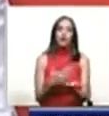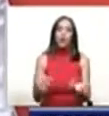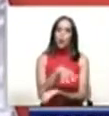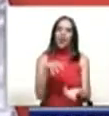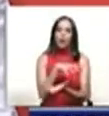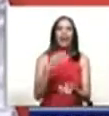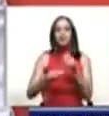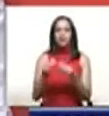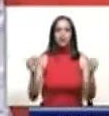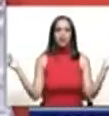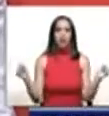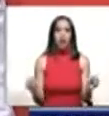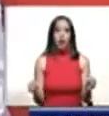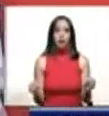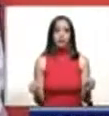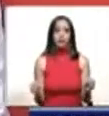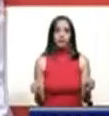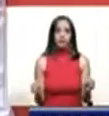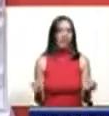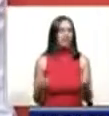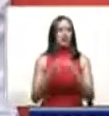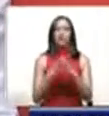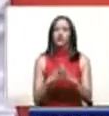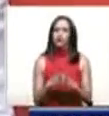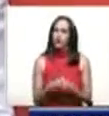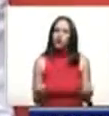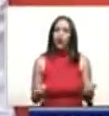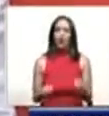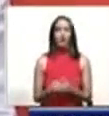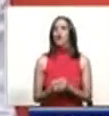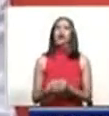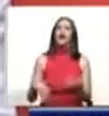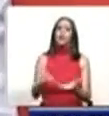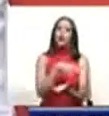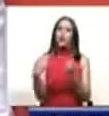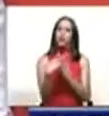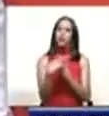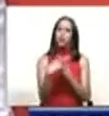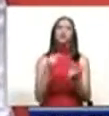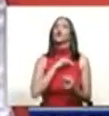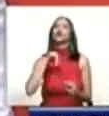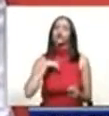momento. Ante todo el sabotaje, ante toda la situación, señores, nosotros nos mantenemos.